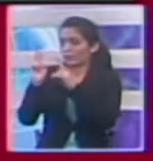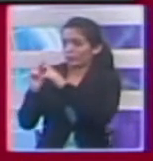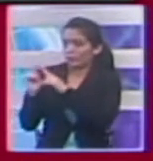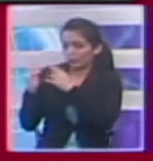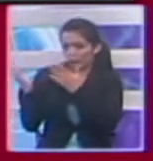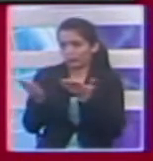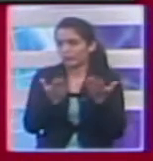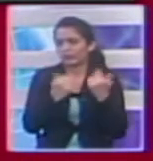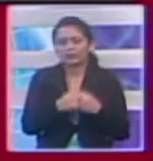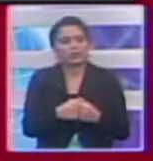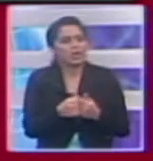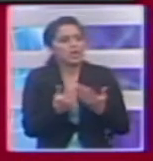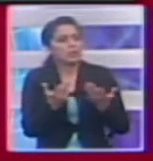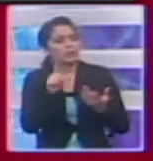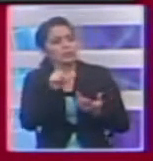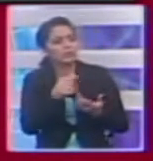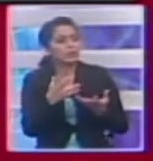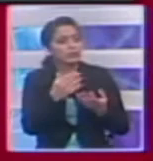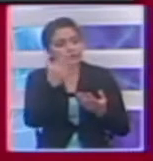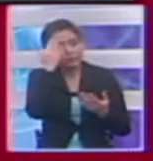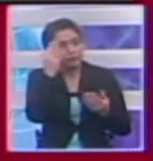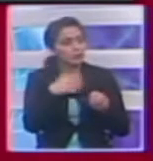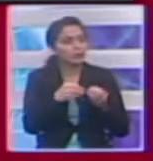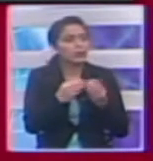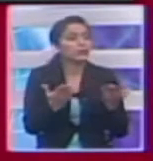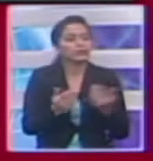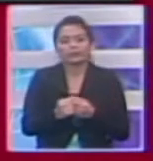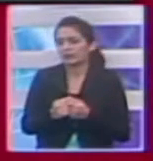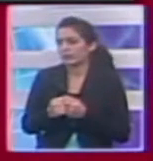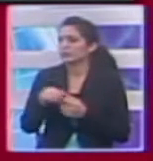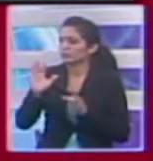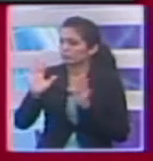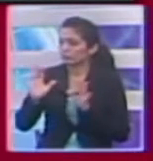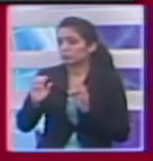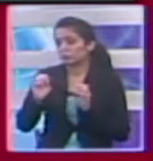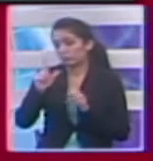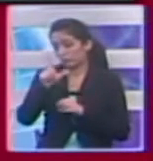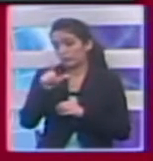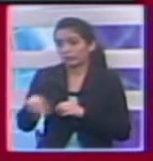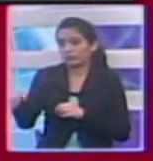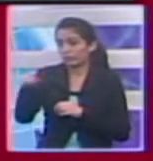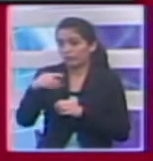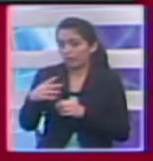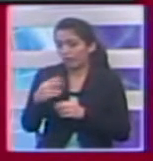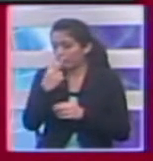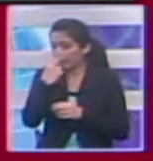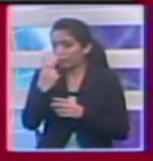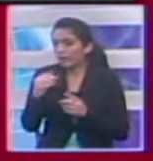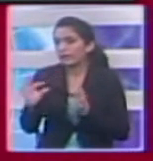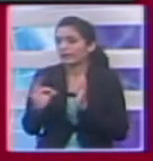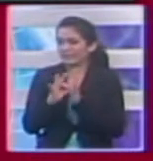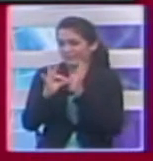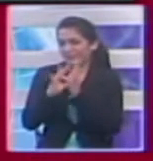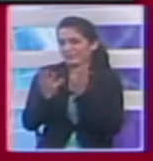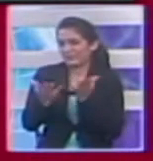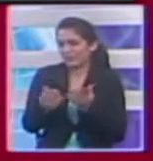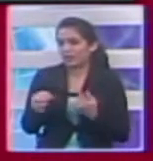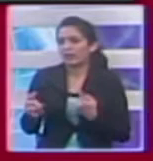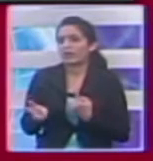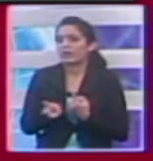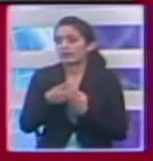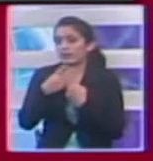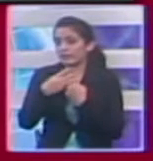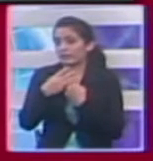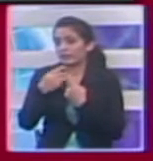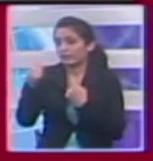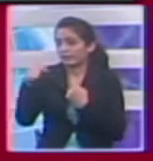compren. Bueno, ¿y los interesados dónde pueden obtener mayor información? Bueno, para el nivel de todo el país pueden conseguirnos en Facebook, en la página